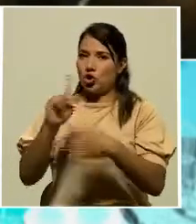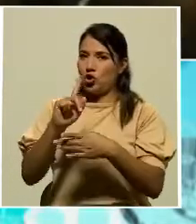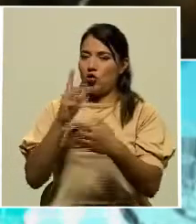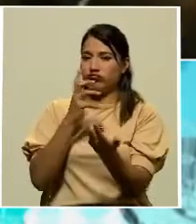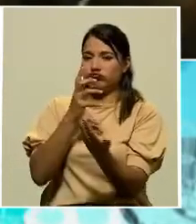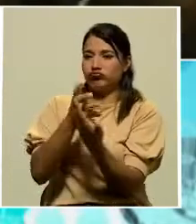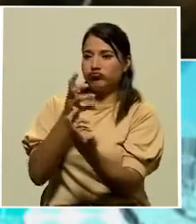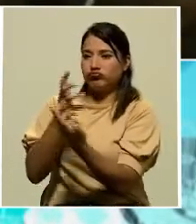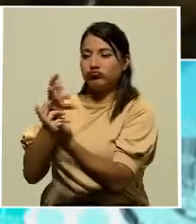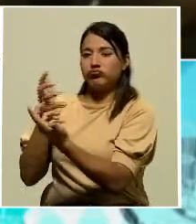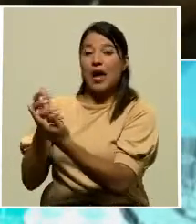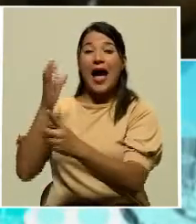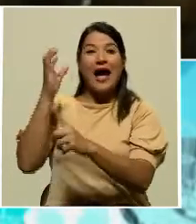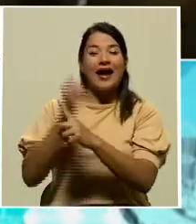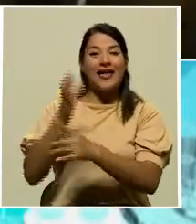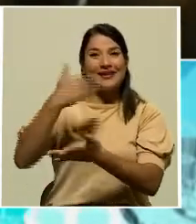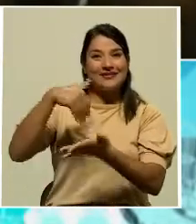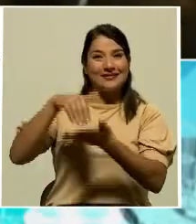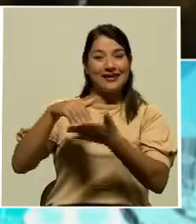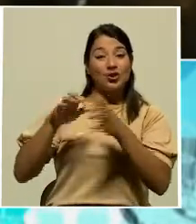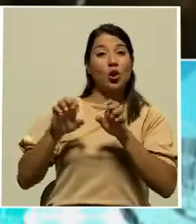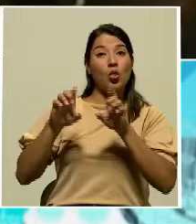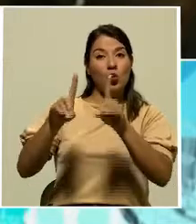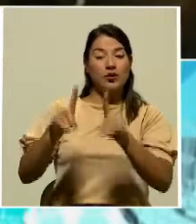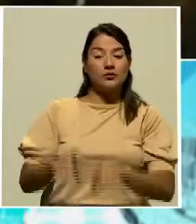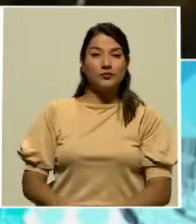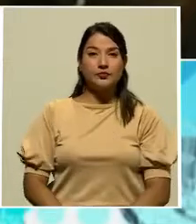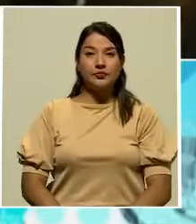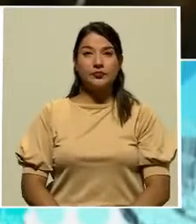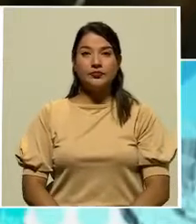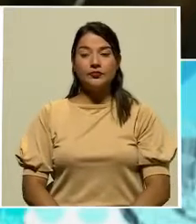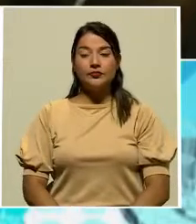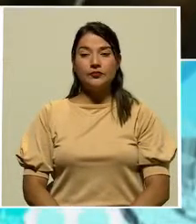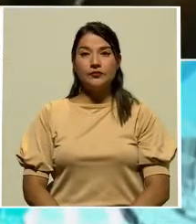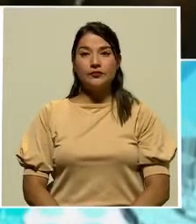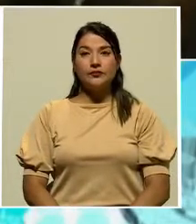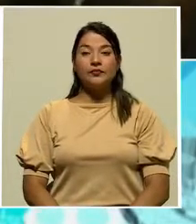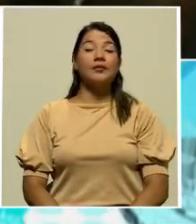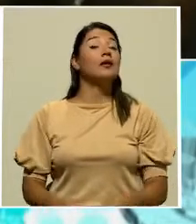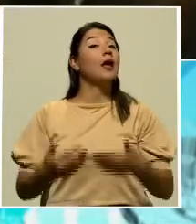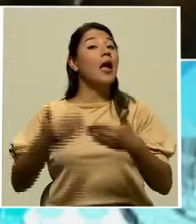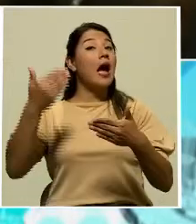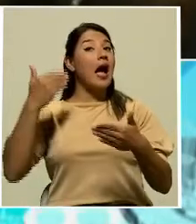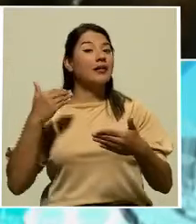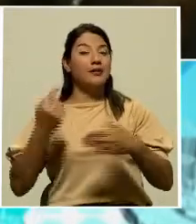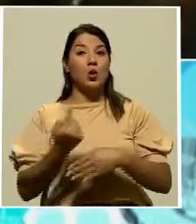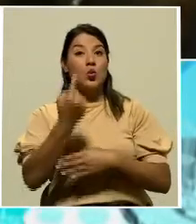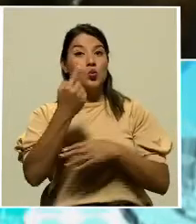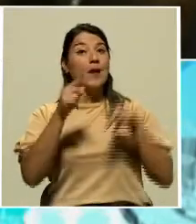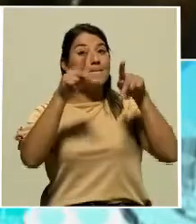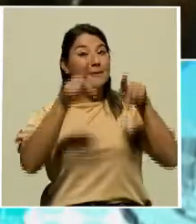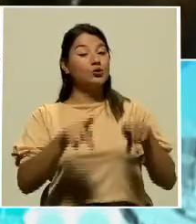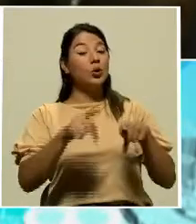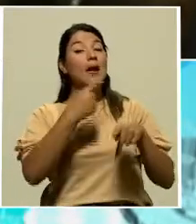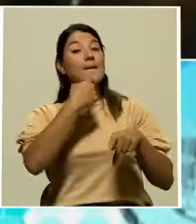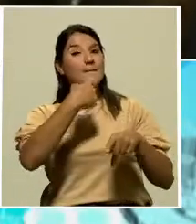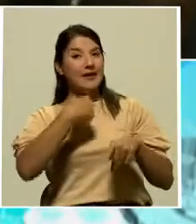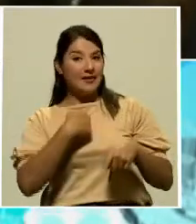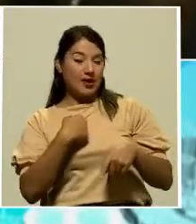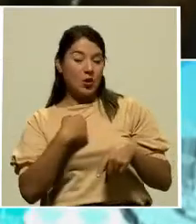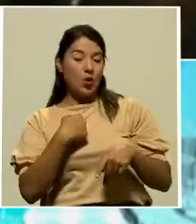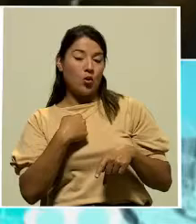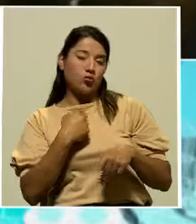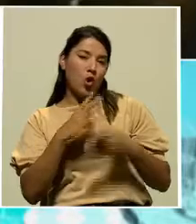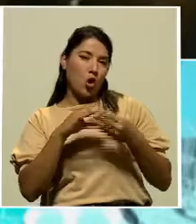sus especificidades de cada local. Días atrás, una persona me contaba como